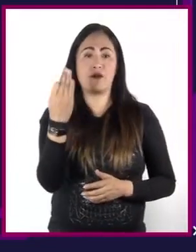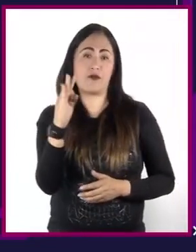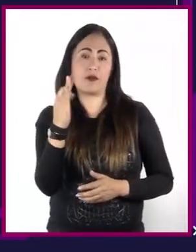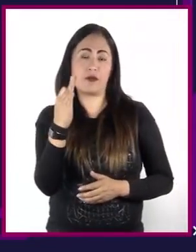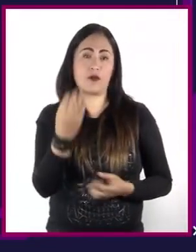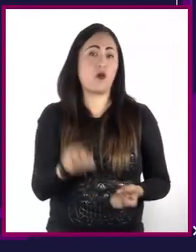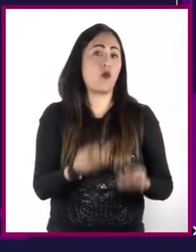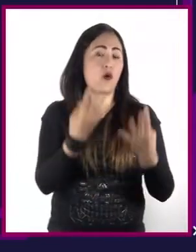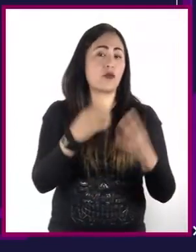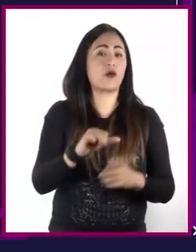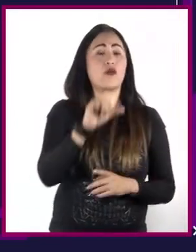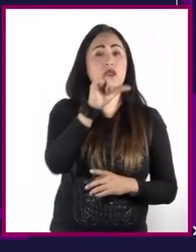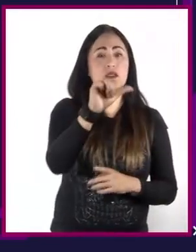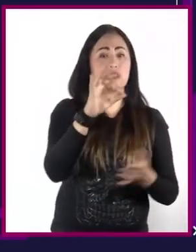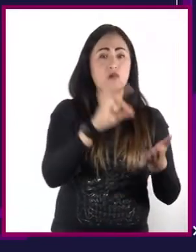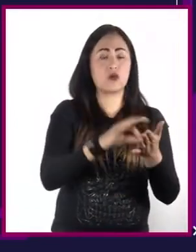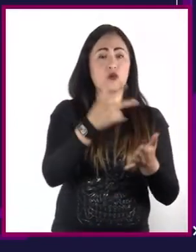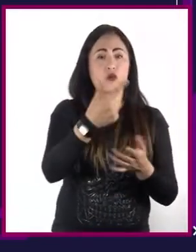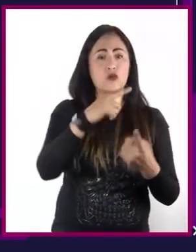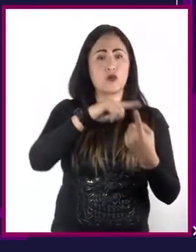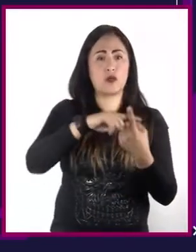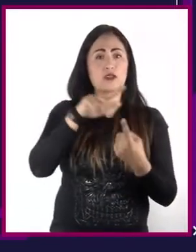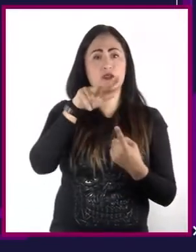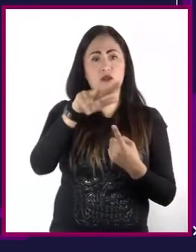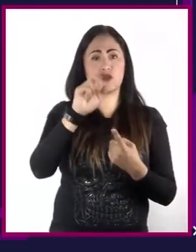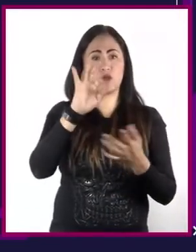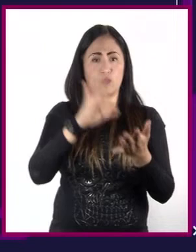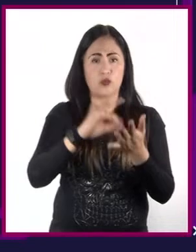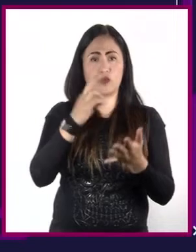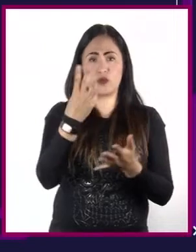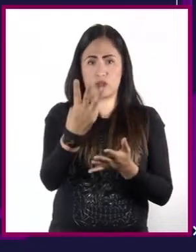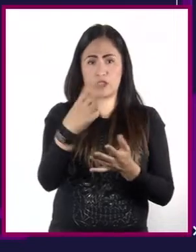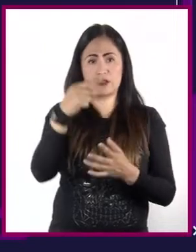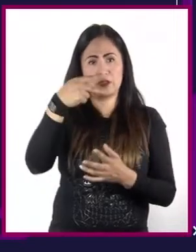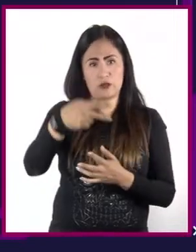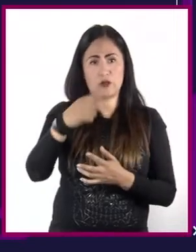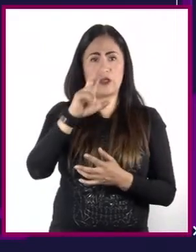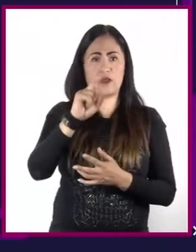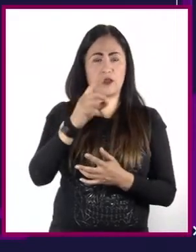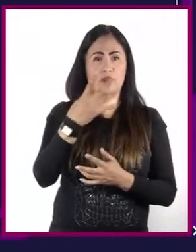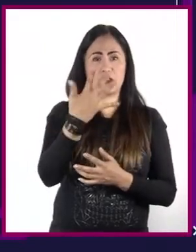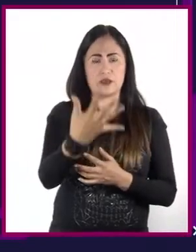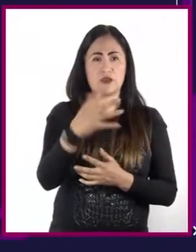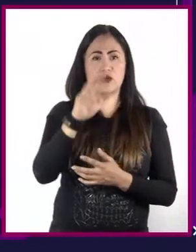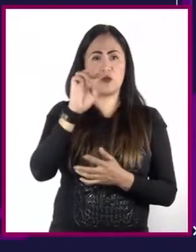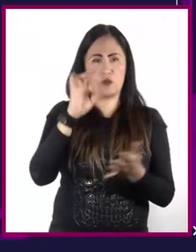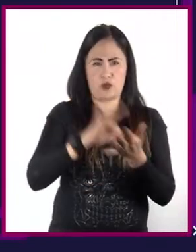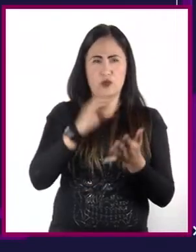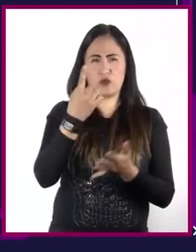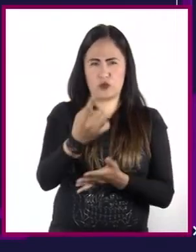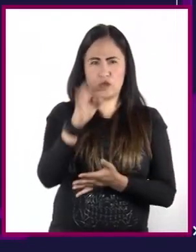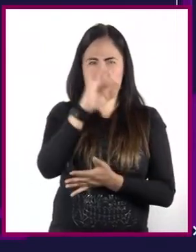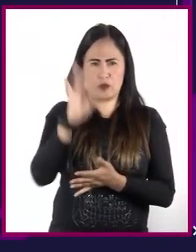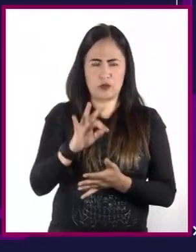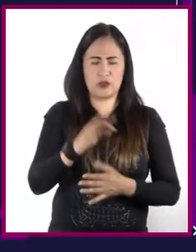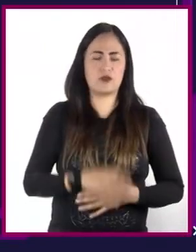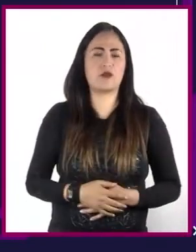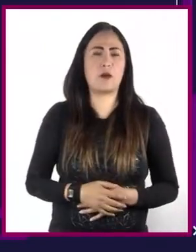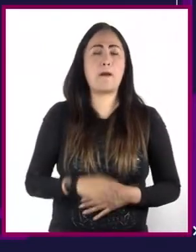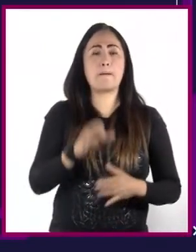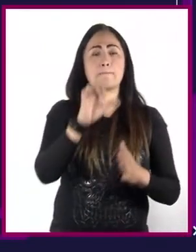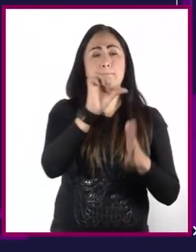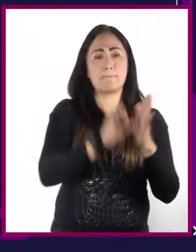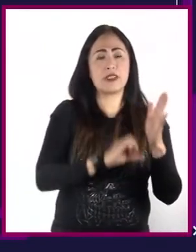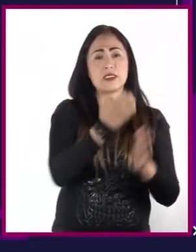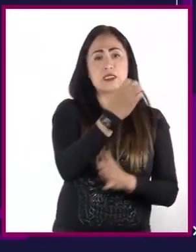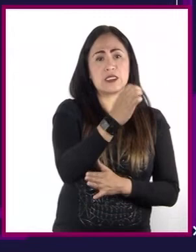es 16.8 más 18.3 igual a 35.1%. Para el mes de enero